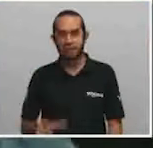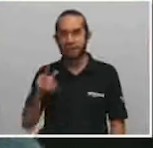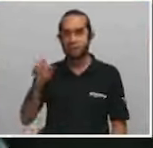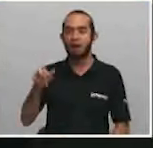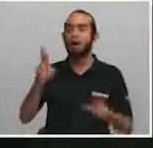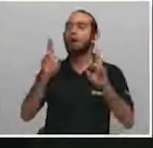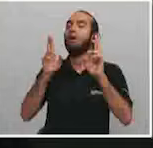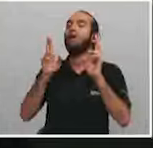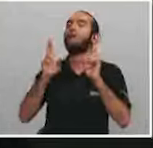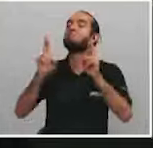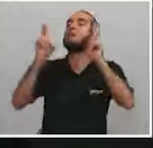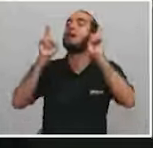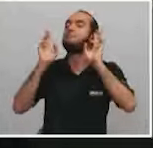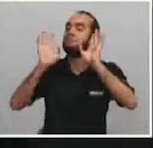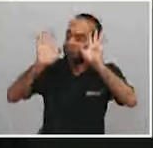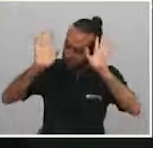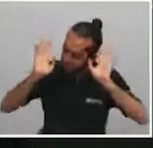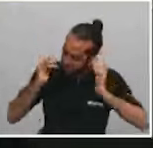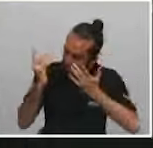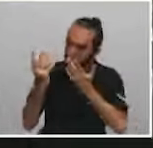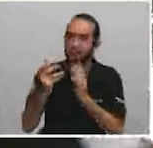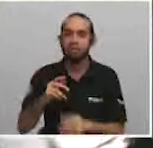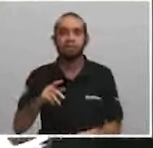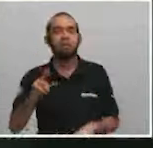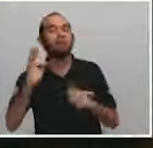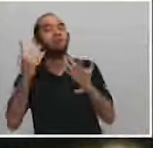Esperemos que... Esperemos que ganes. Sí,